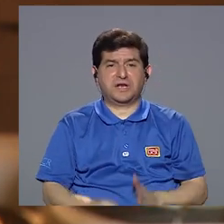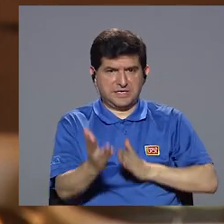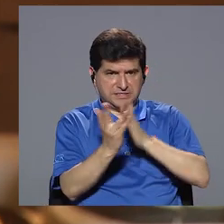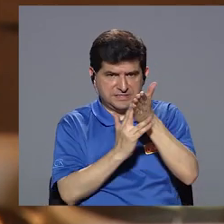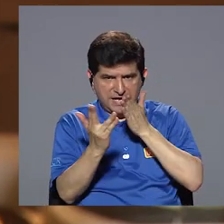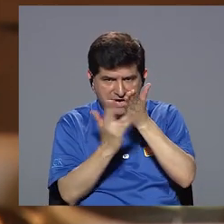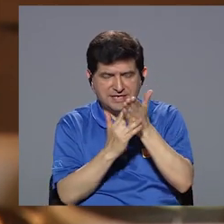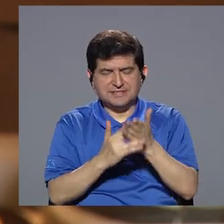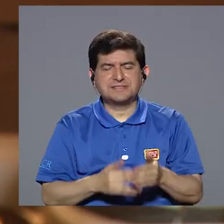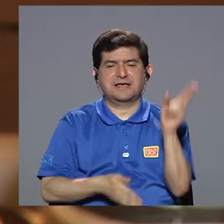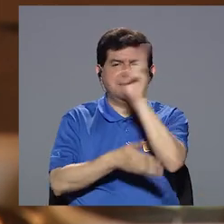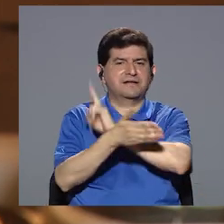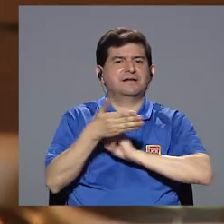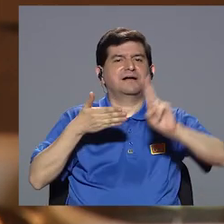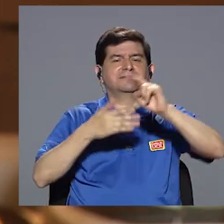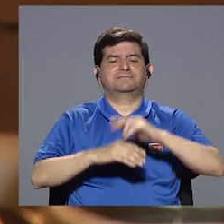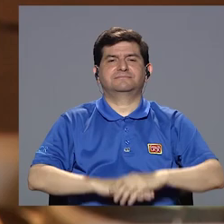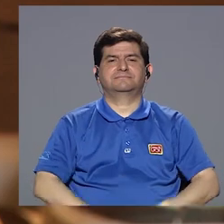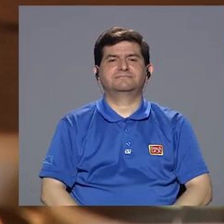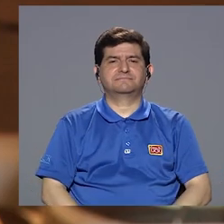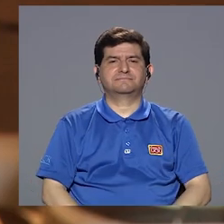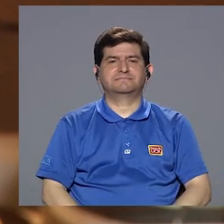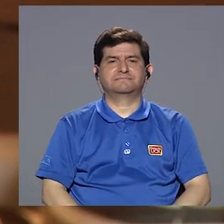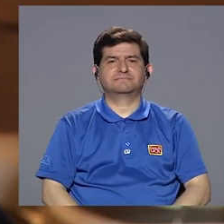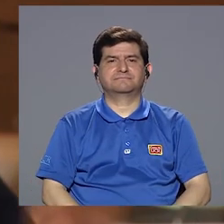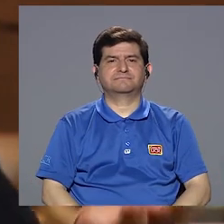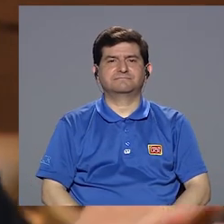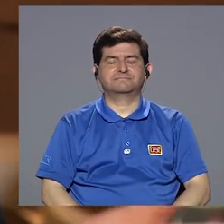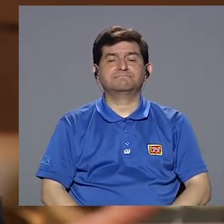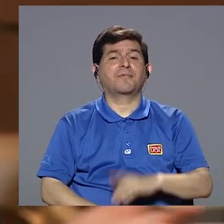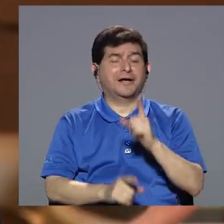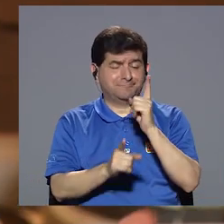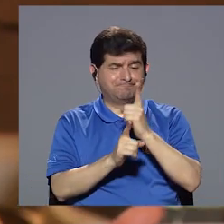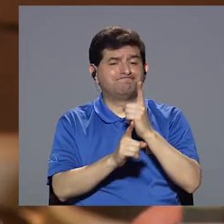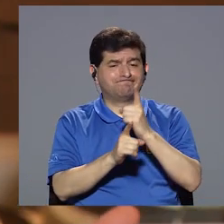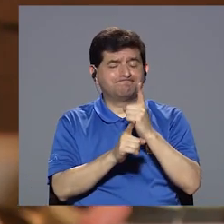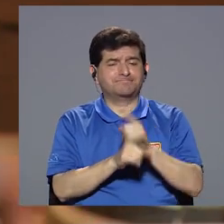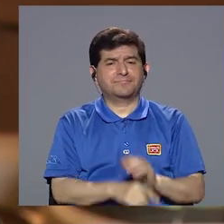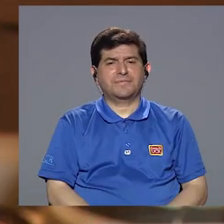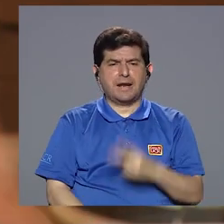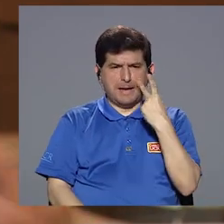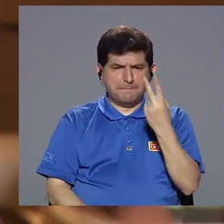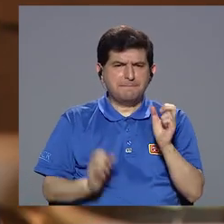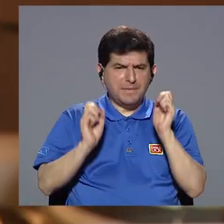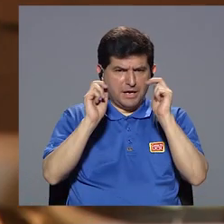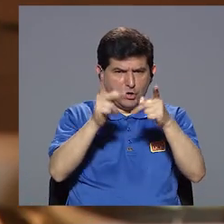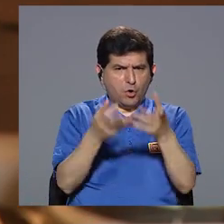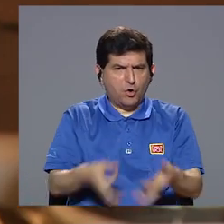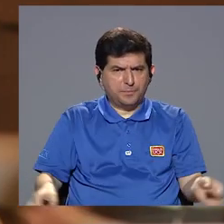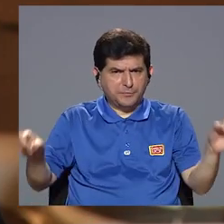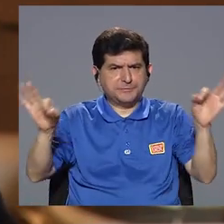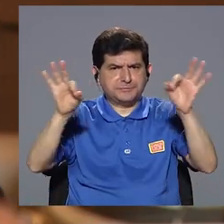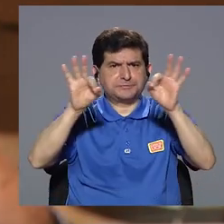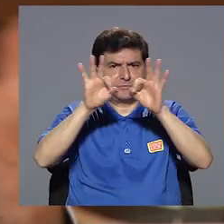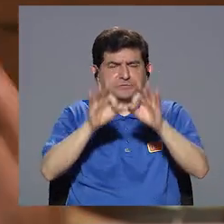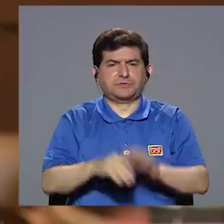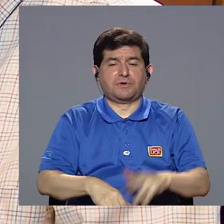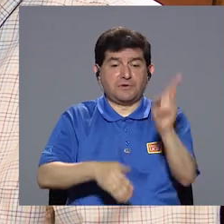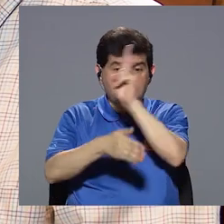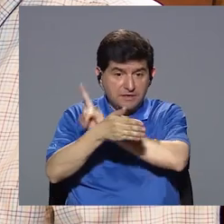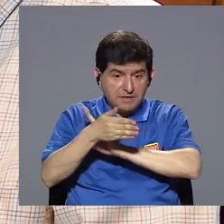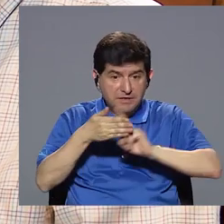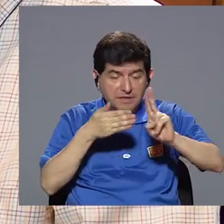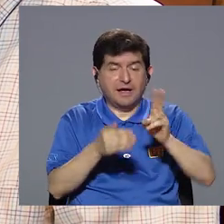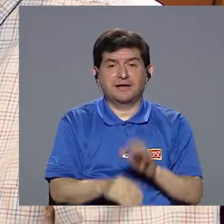jóvenes accedan a nuestra universidad vemos aquí efectivamente grandes oportunidades sobre las